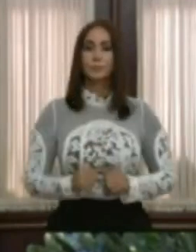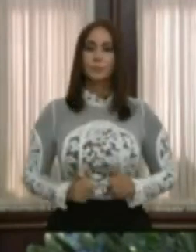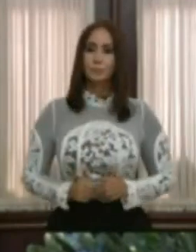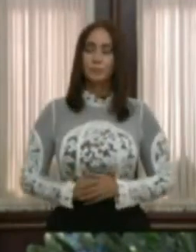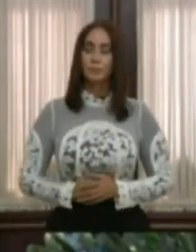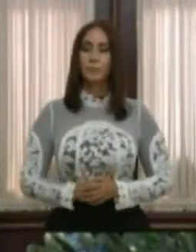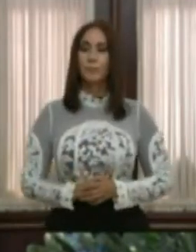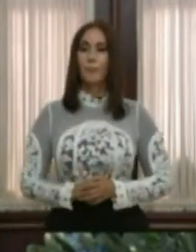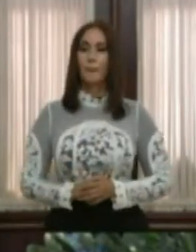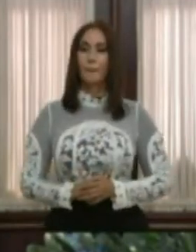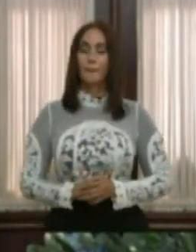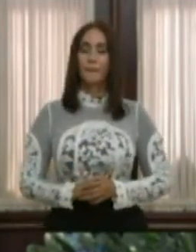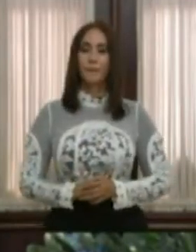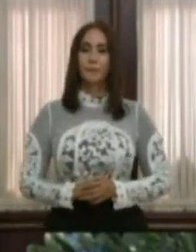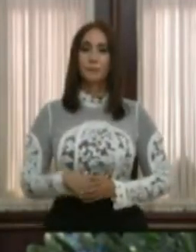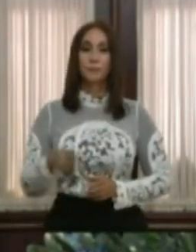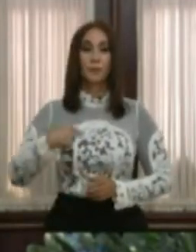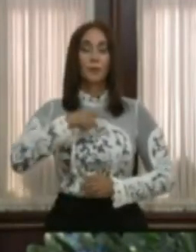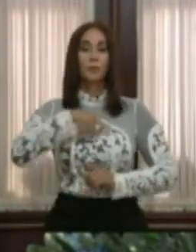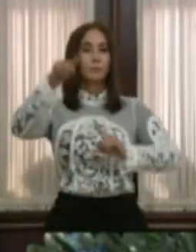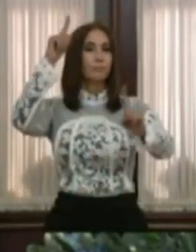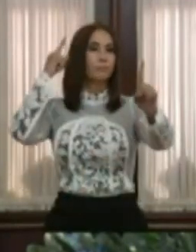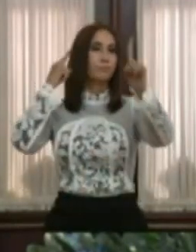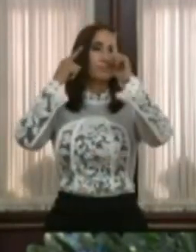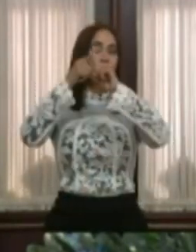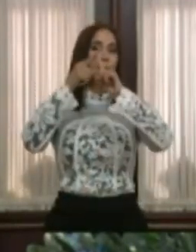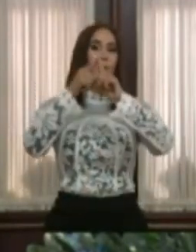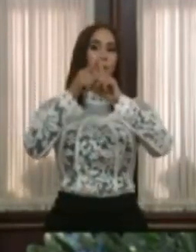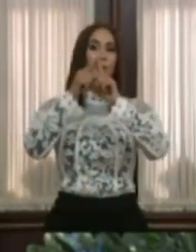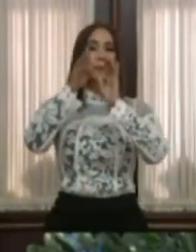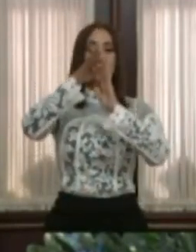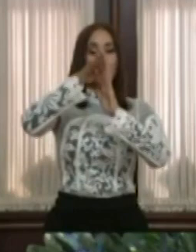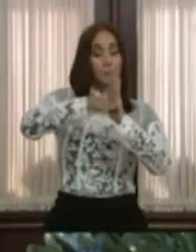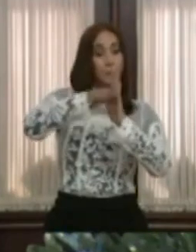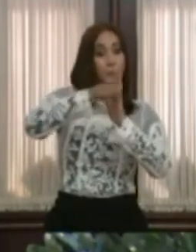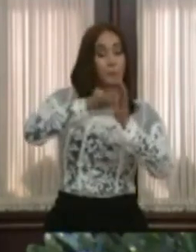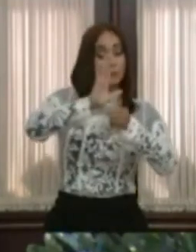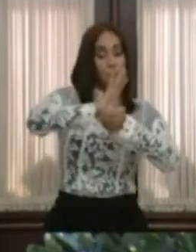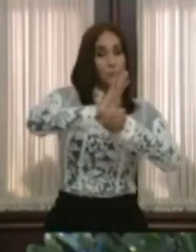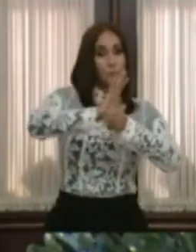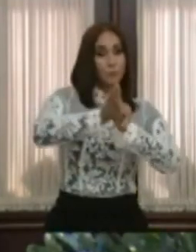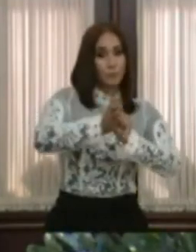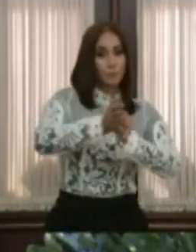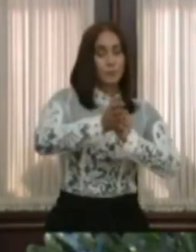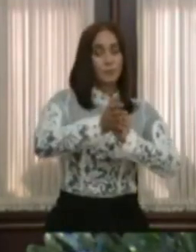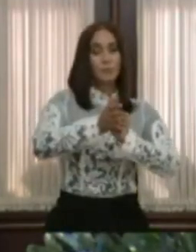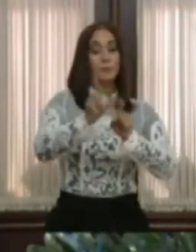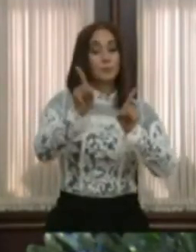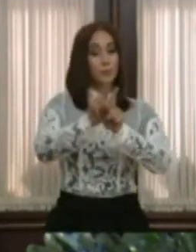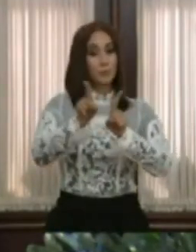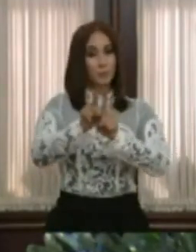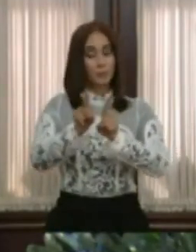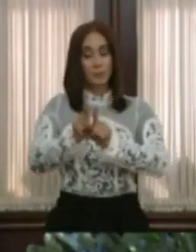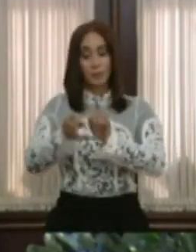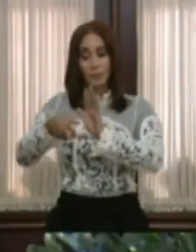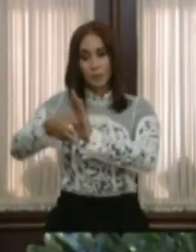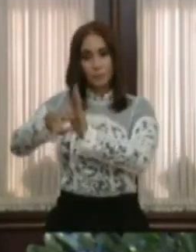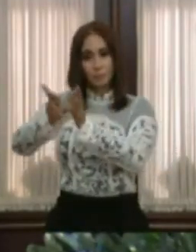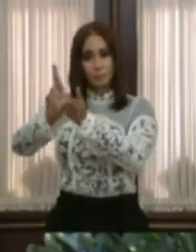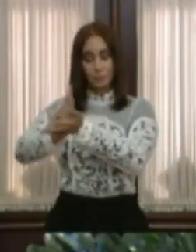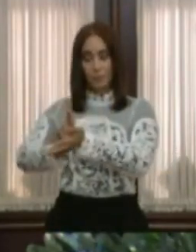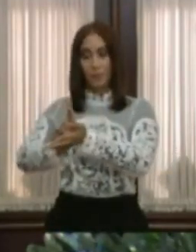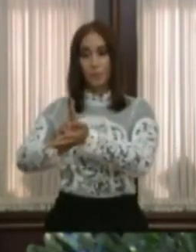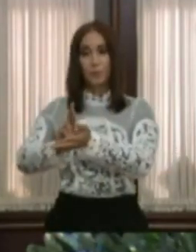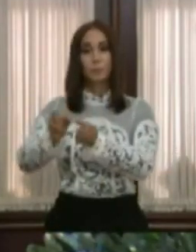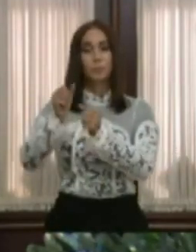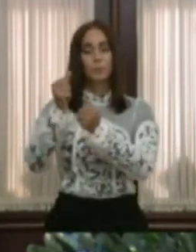es claro: minimizar los efectos de la pandemia y propiciar una recuperación responsable que priorice